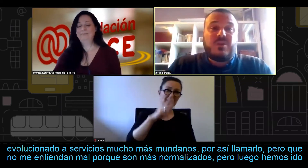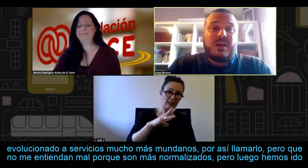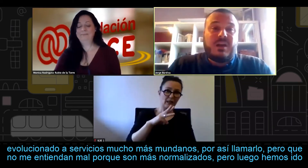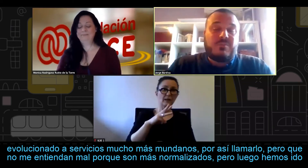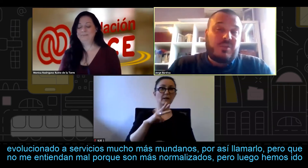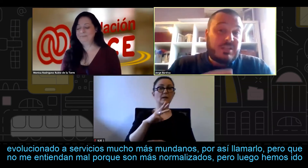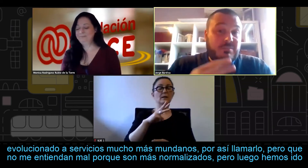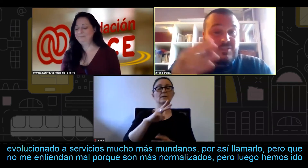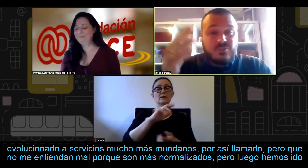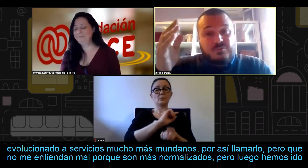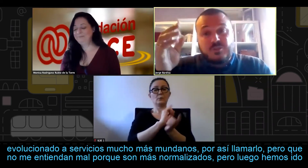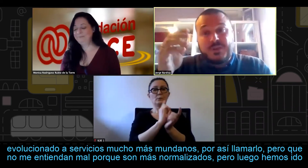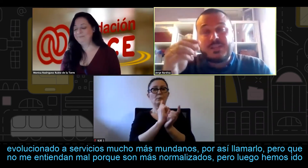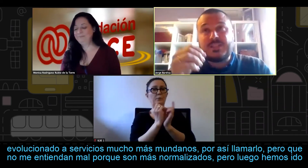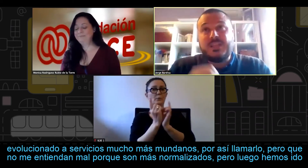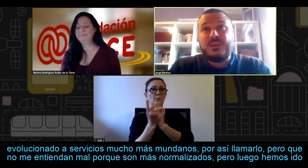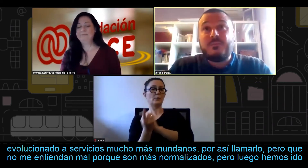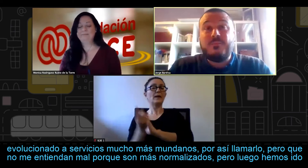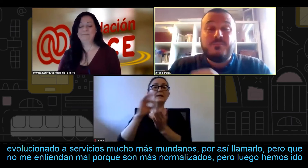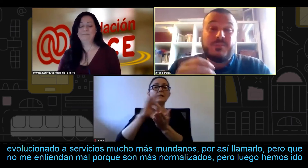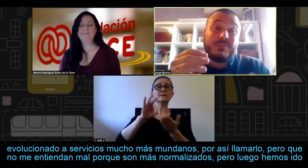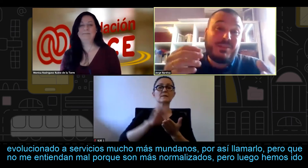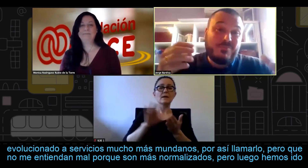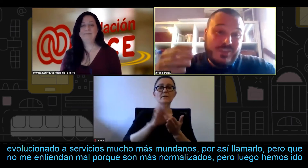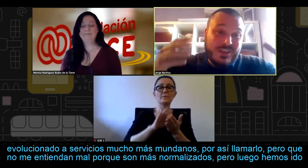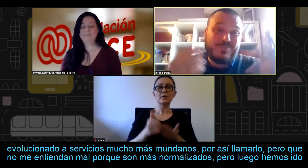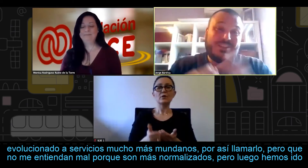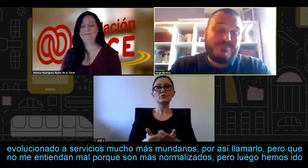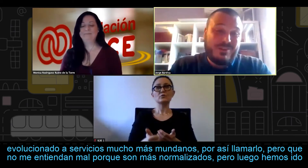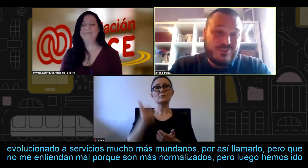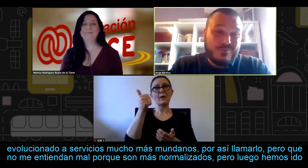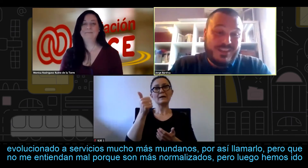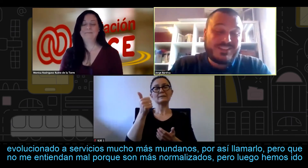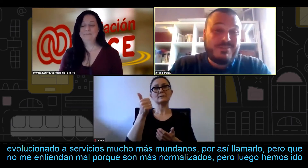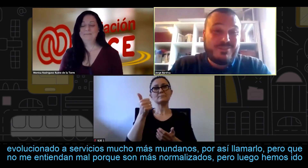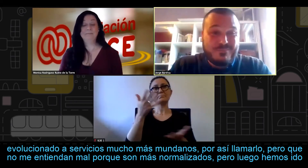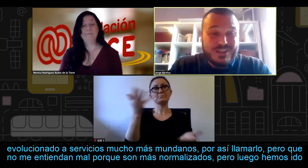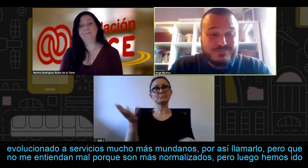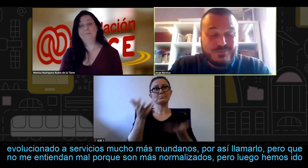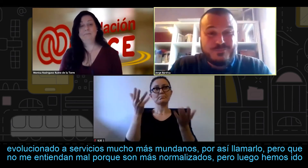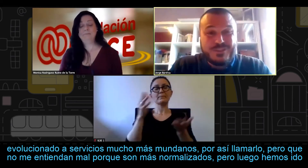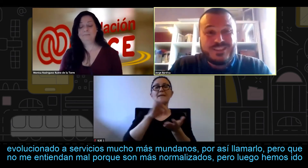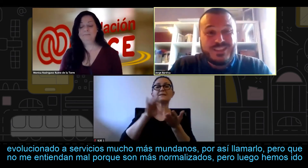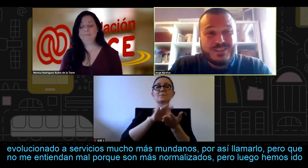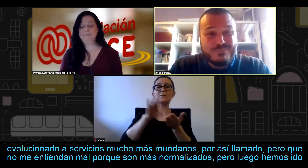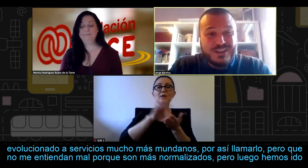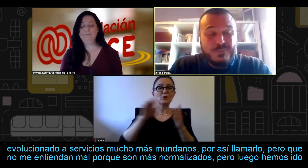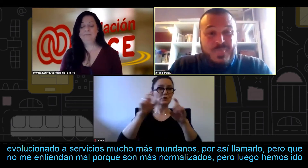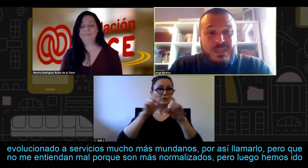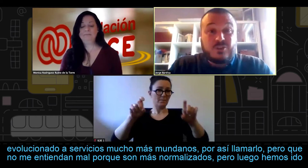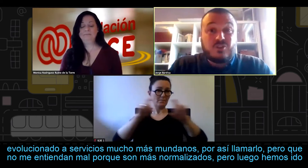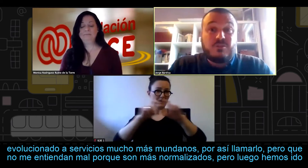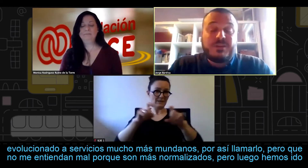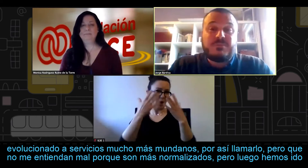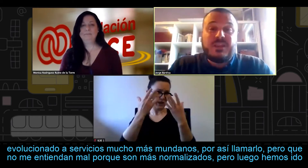evolucionado a servicios mucho más, yo te iba a decir mundanos, por así llamarlo, ¿no? Como para dar servicio a empresas, pero que no me entiendan mal,